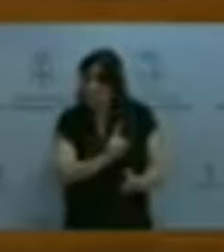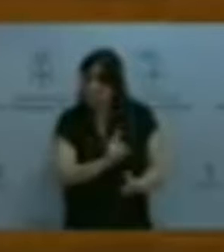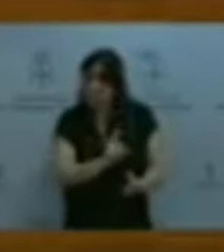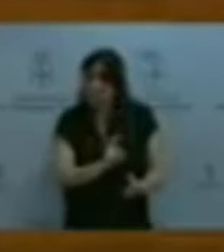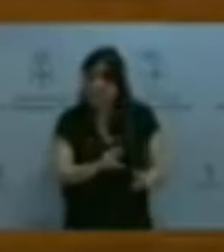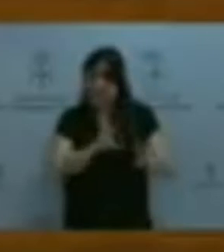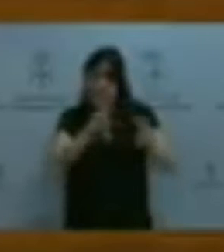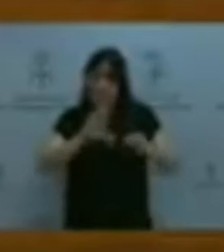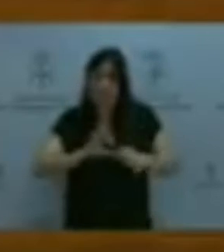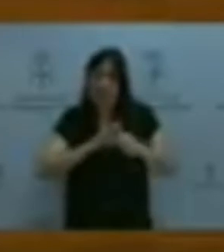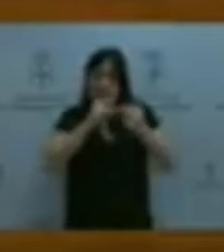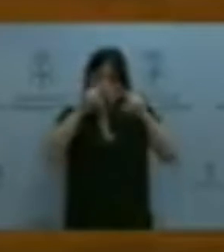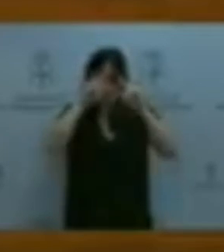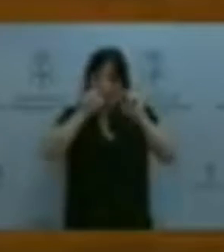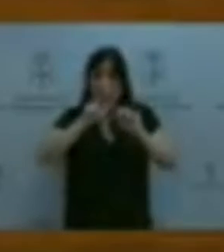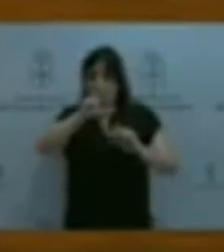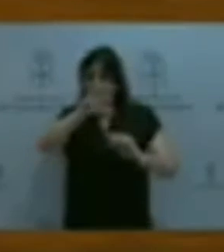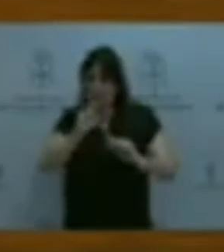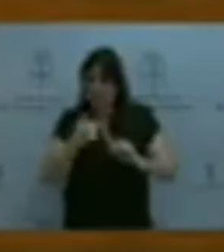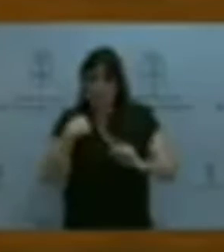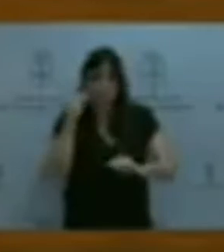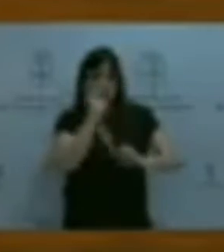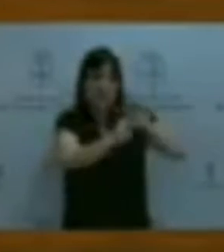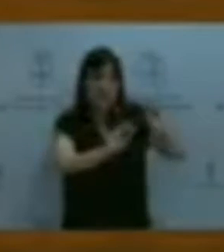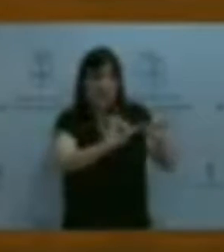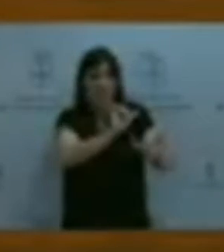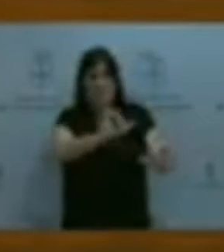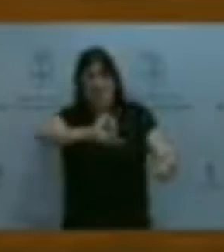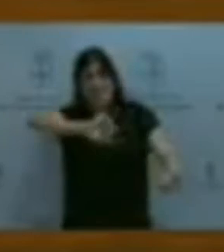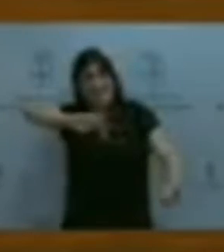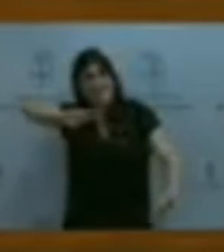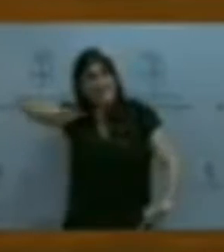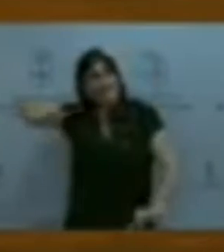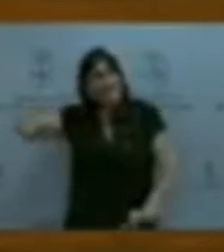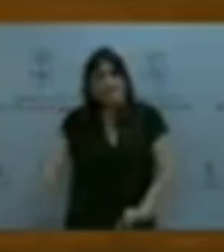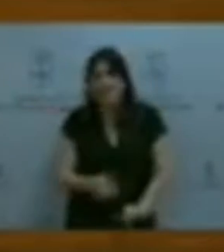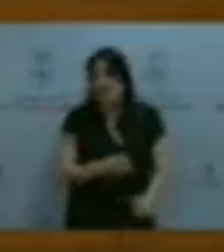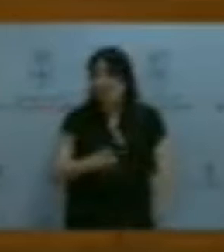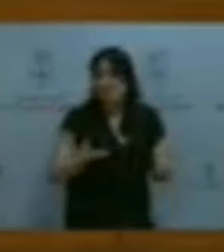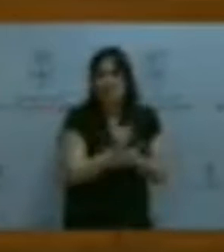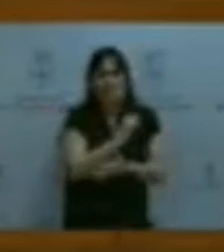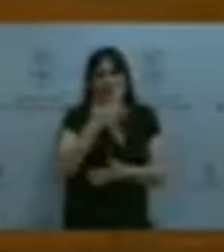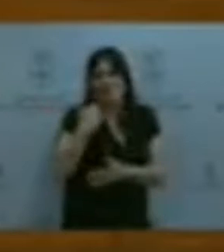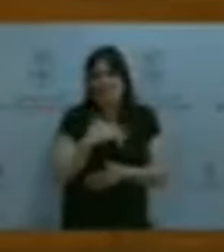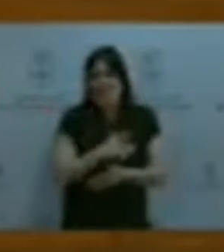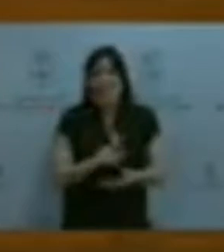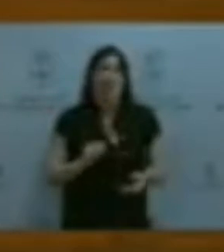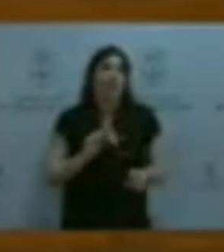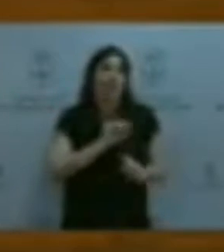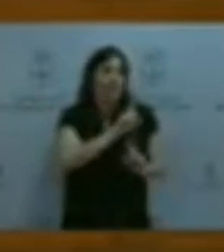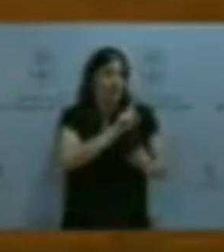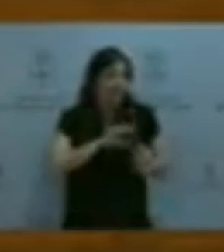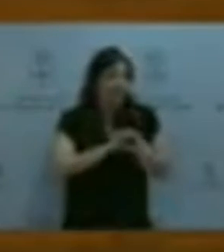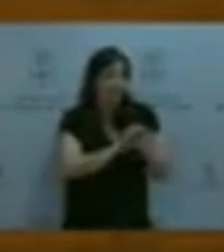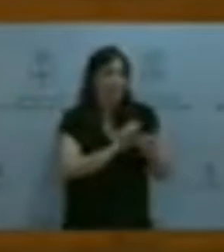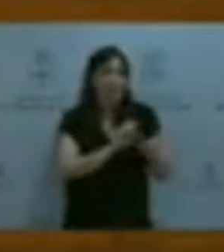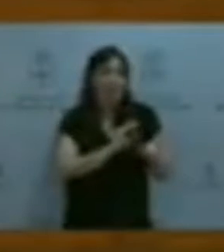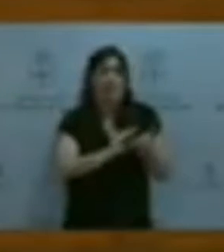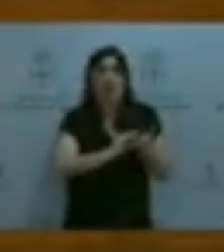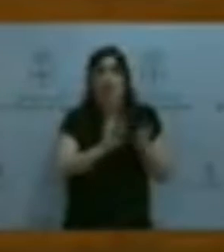maneras, habidas y por haber. Le he hecho preguntas de gastos de mantenimiento, de traslado, de por qué fue de una manera y fue de otra, de